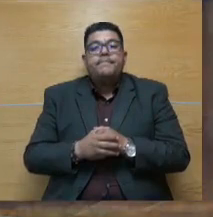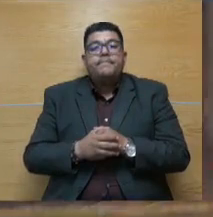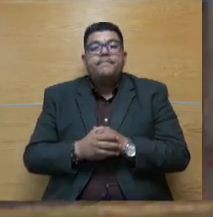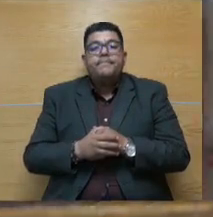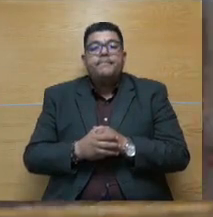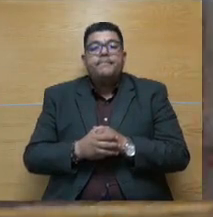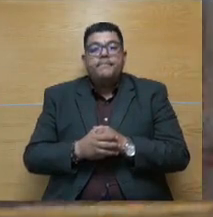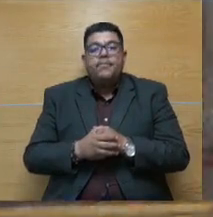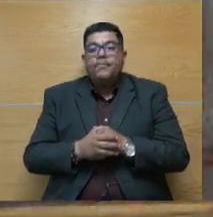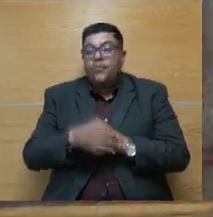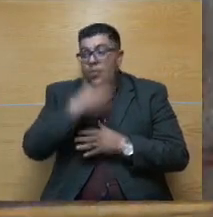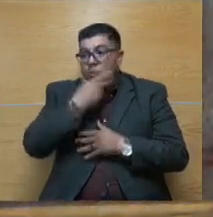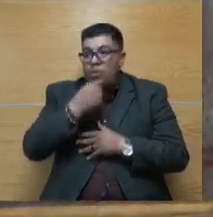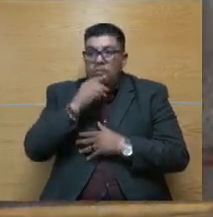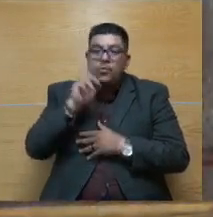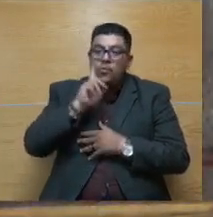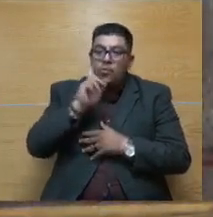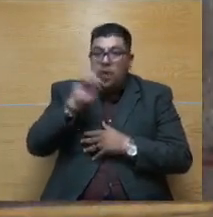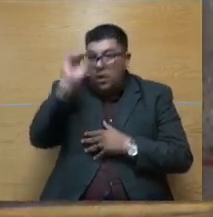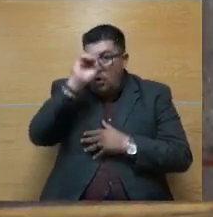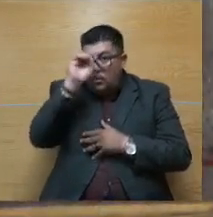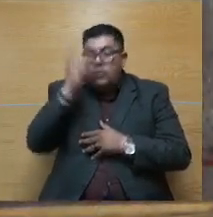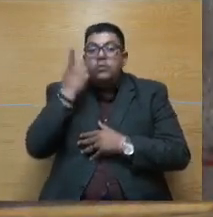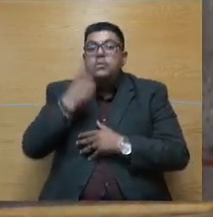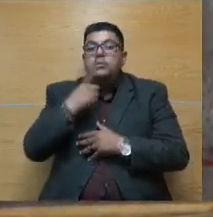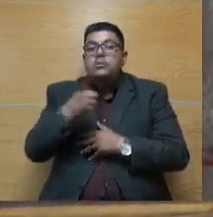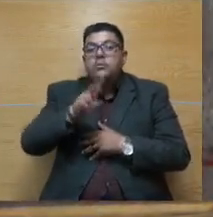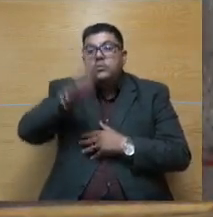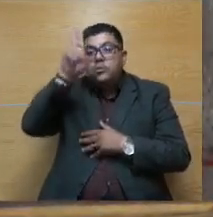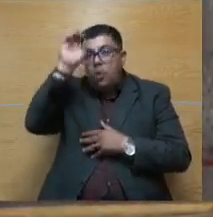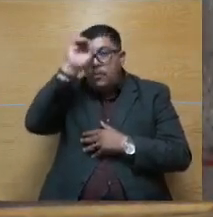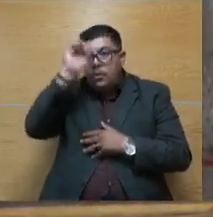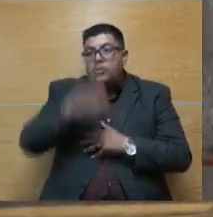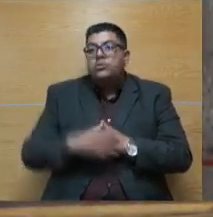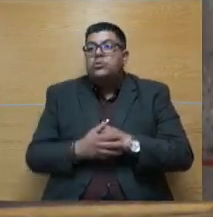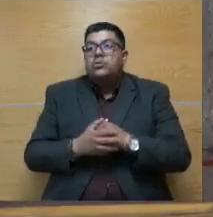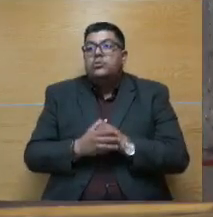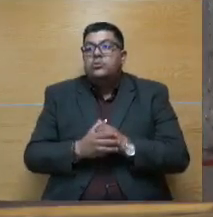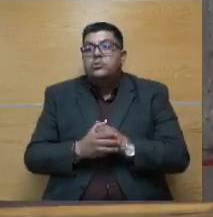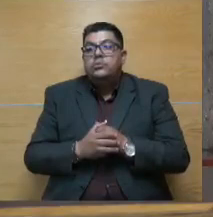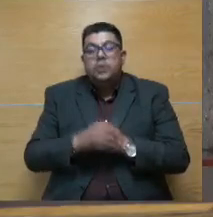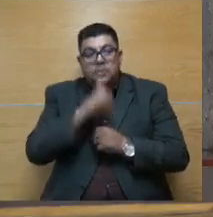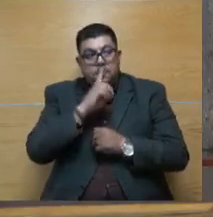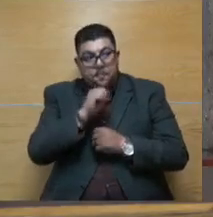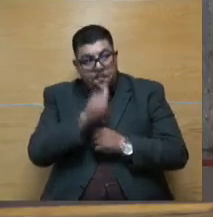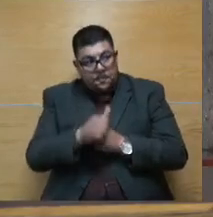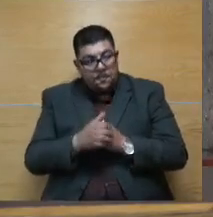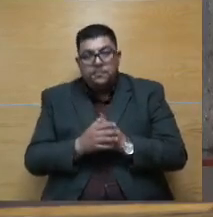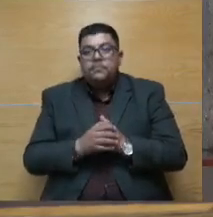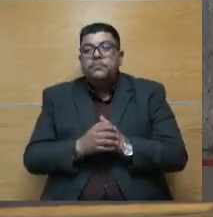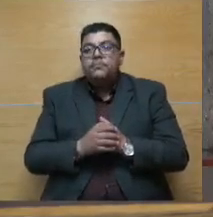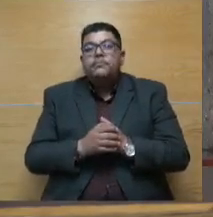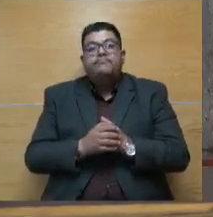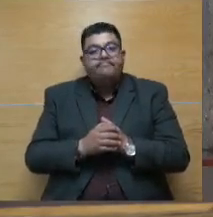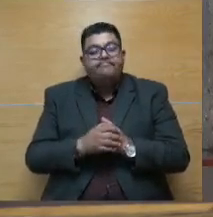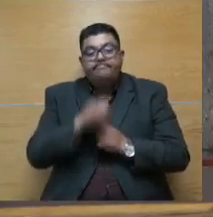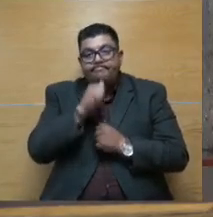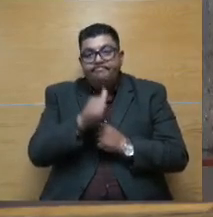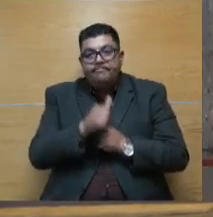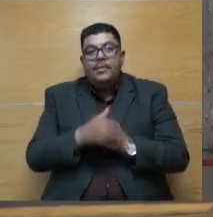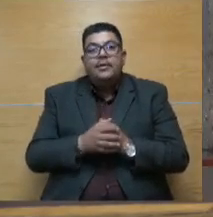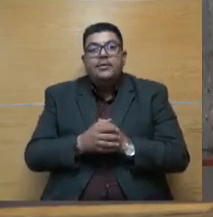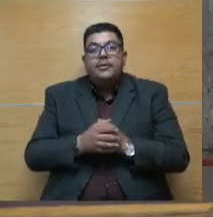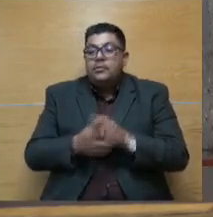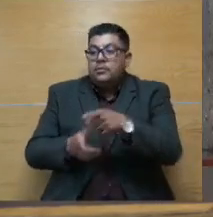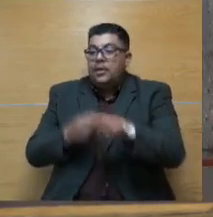magistrada y magistrado nuestra consideración el proyecto de resolución alguna participación No tampoco de mi parte